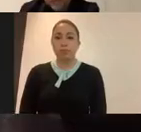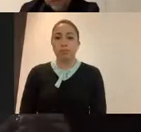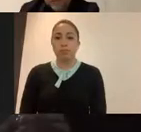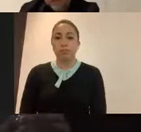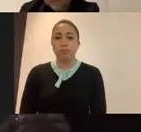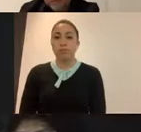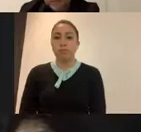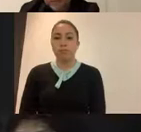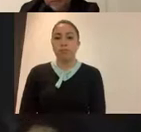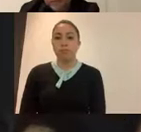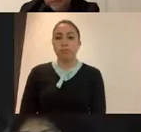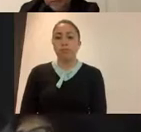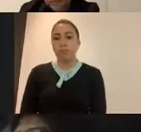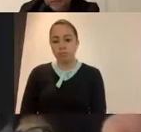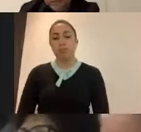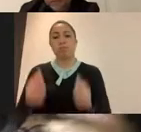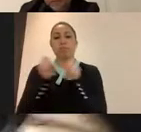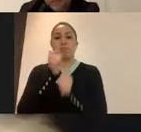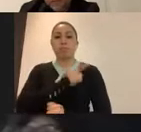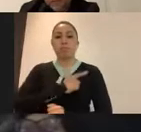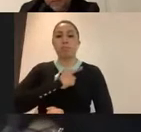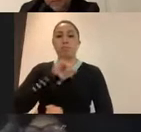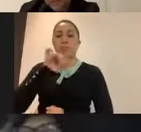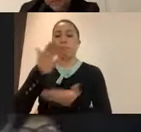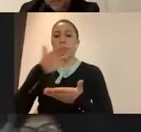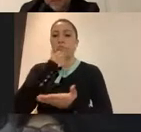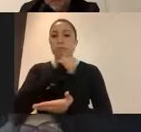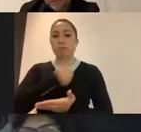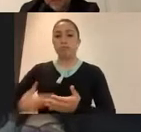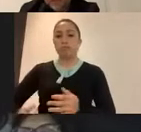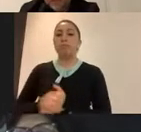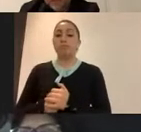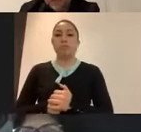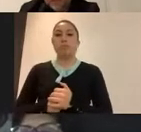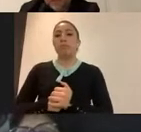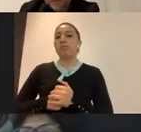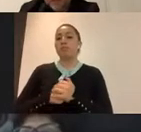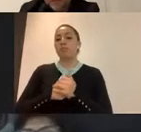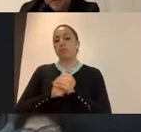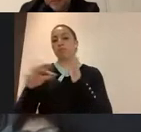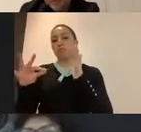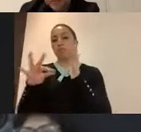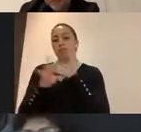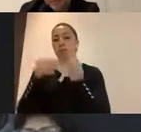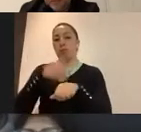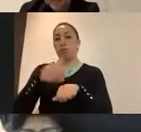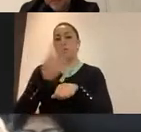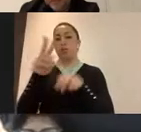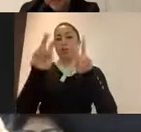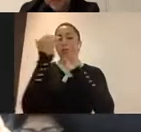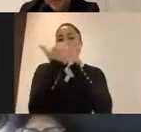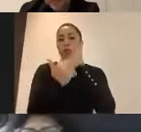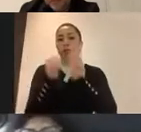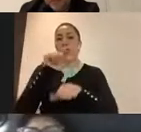favor. Con mucho gusto, diputado presidente. El numeral del orden del día siguiente es el 4 y se refiere a los